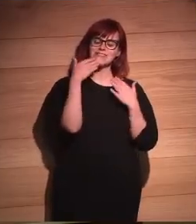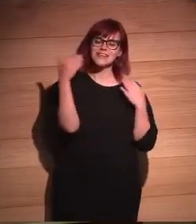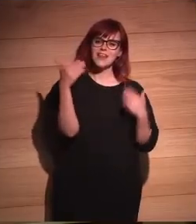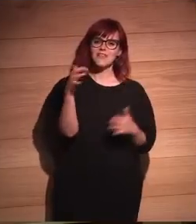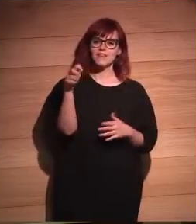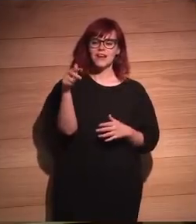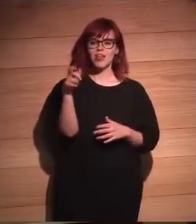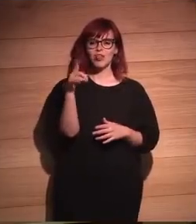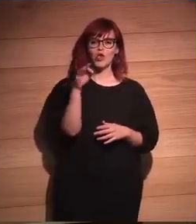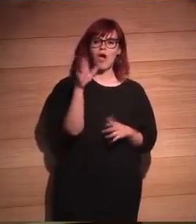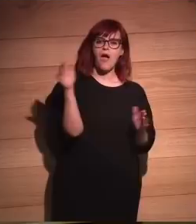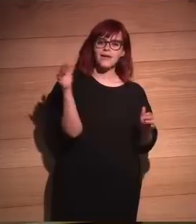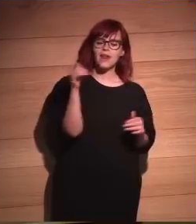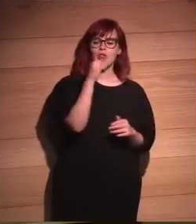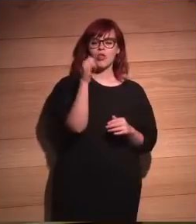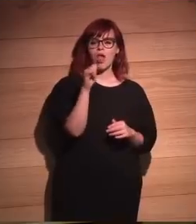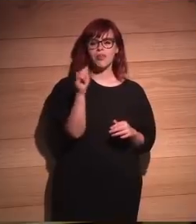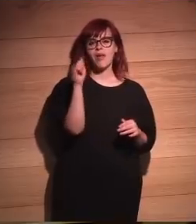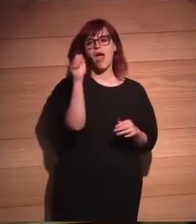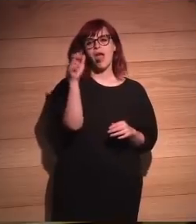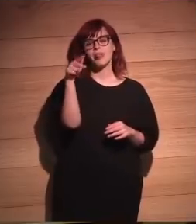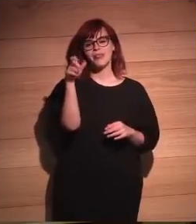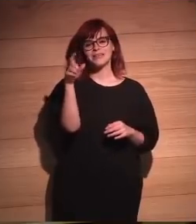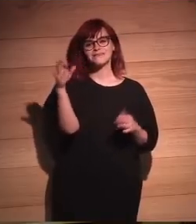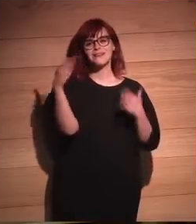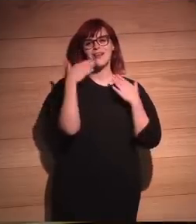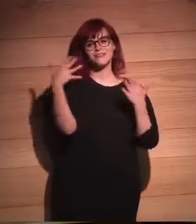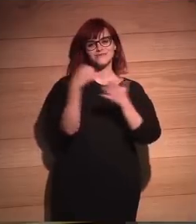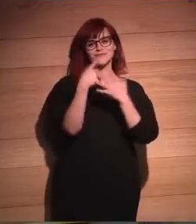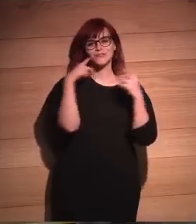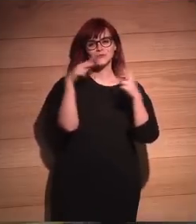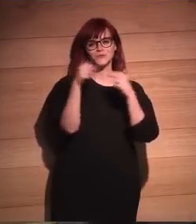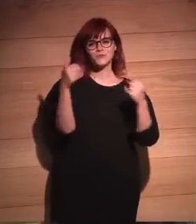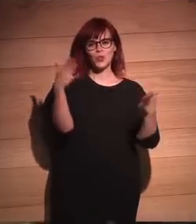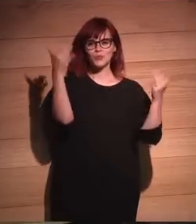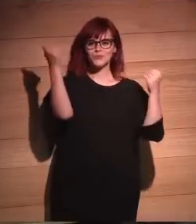gracias, Fernando, Miguel Ángel, Zoraida, Andrés, y a todos los que habéis venido y nos ven con vídeo.